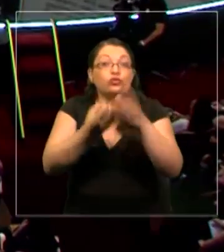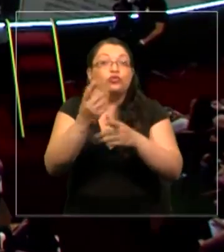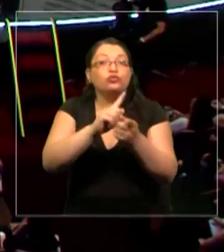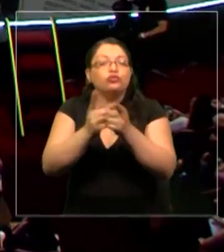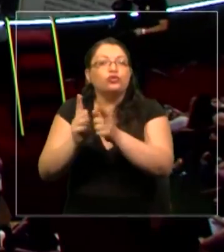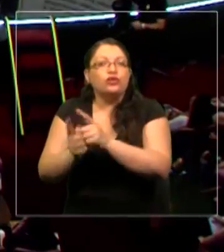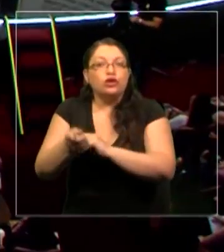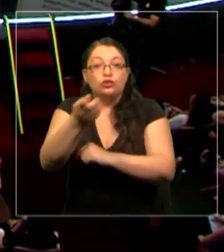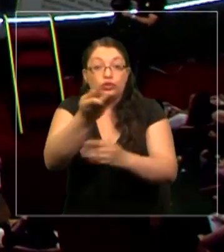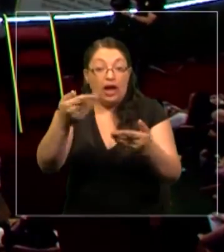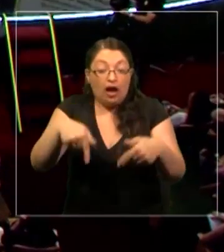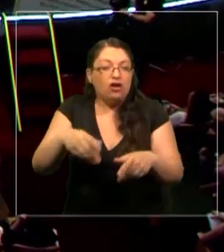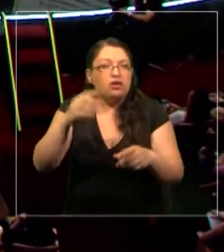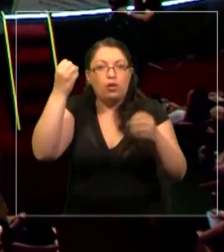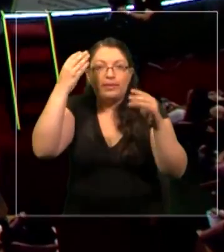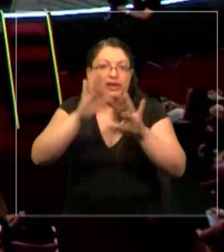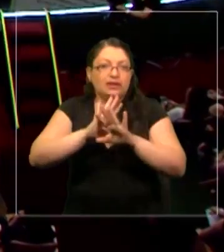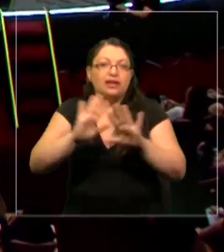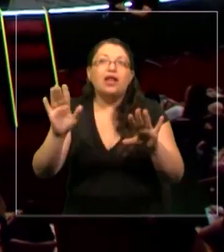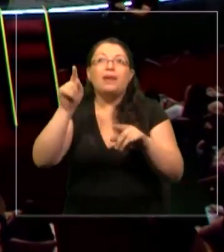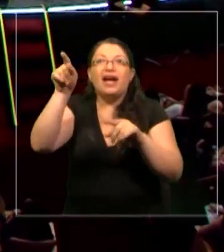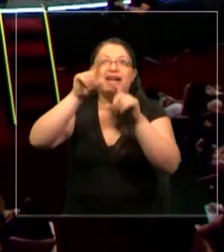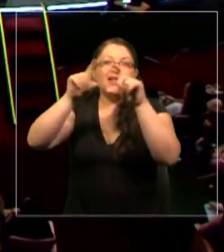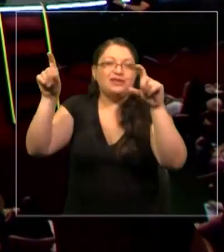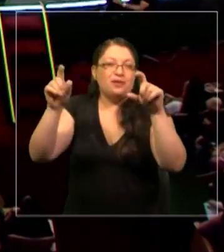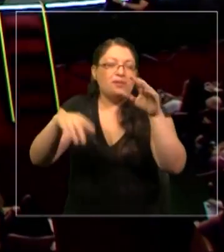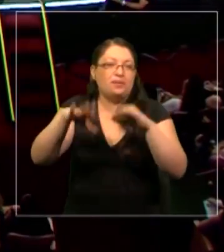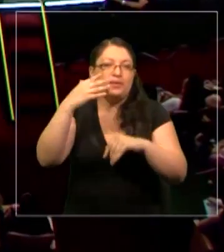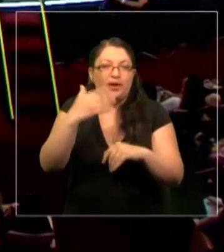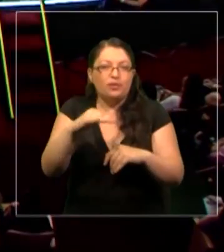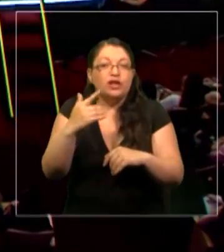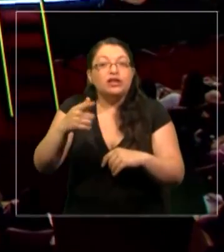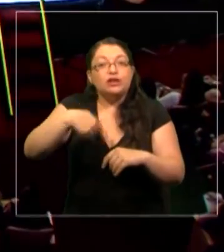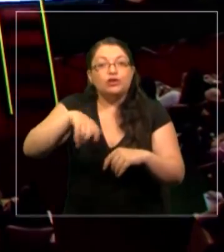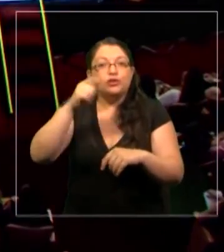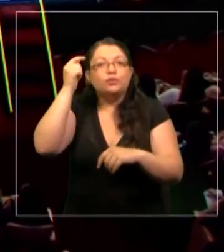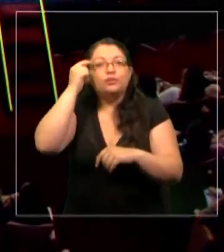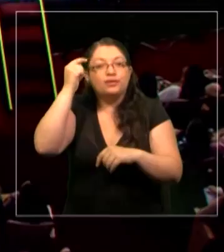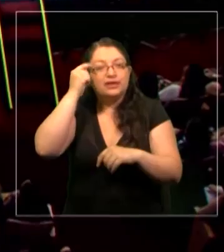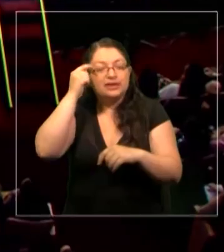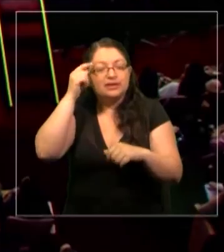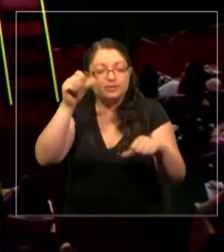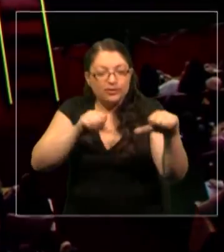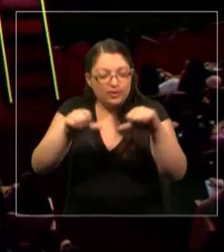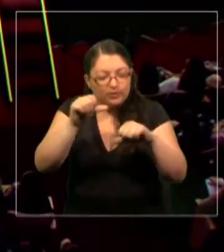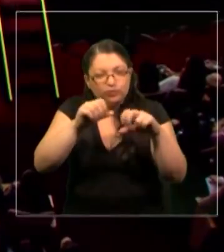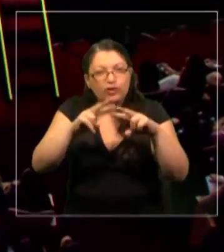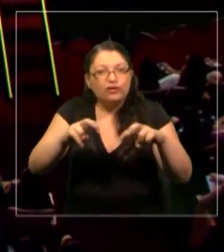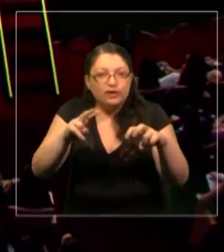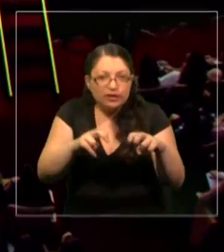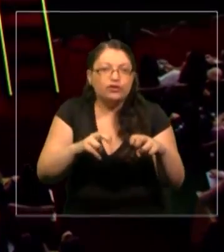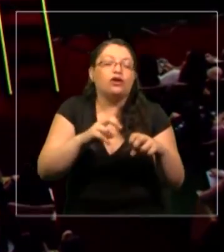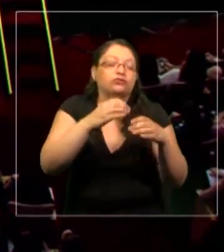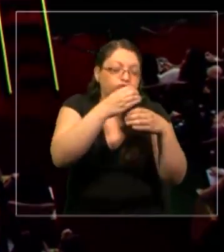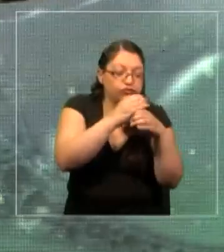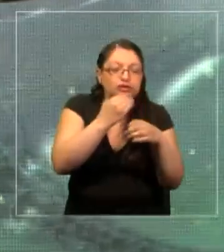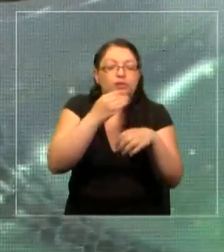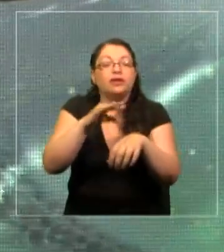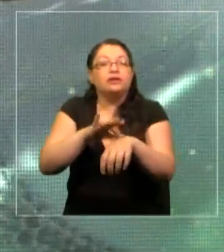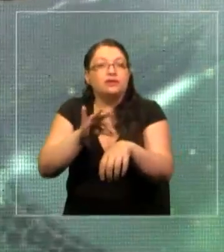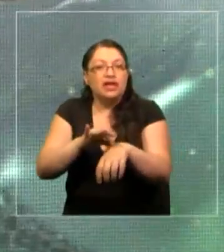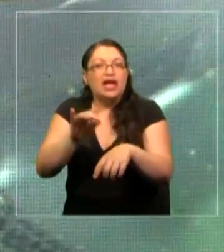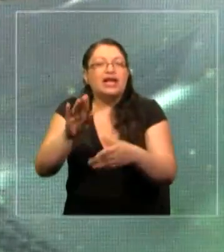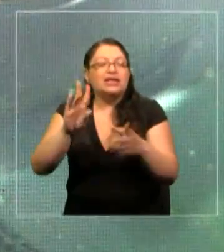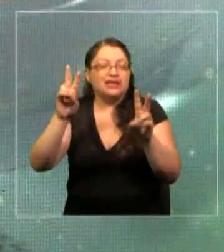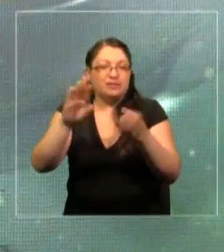que en esta presentación, es lo más importante. Si pensamos en la investigación biomédica y de la salud, una de las cosas